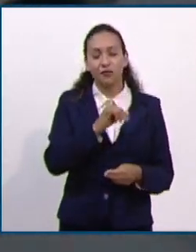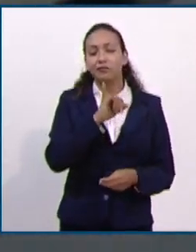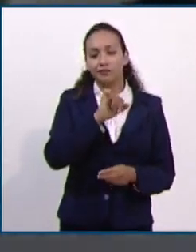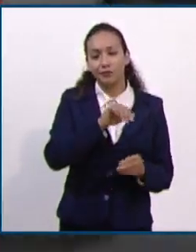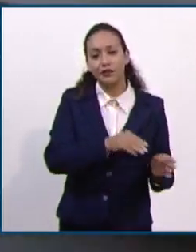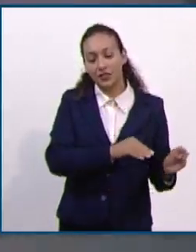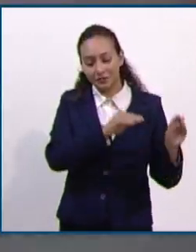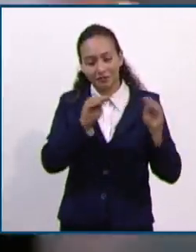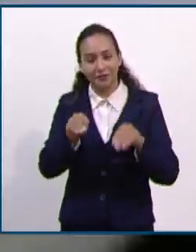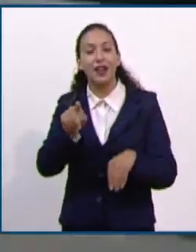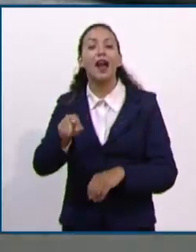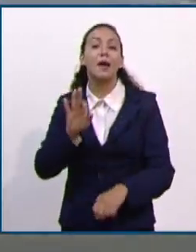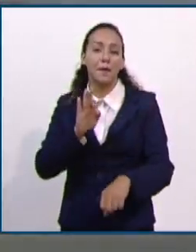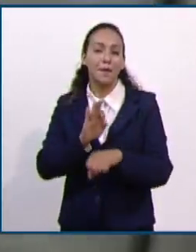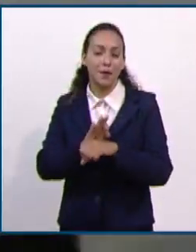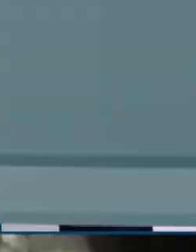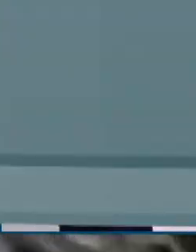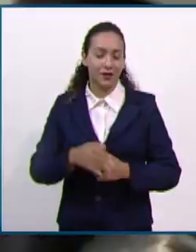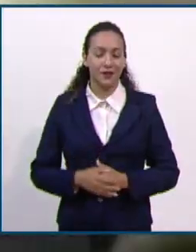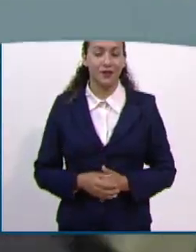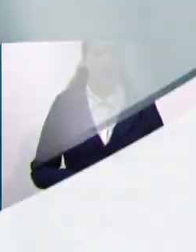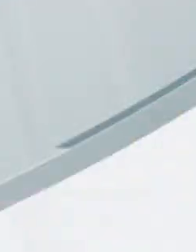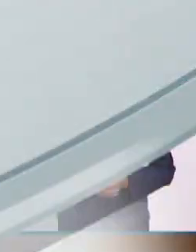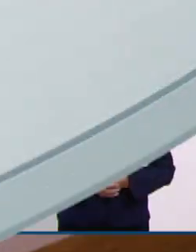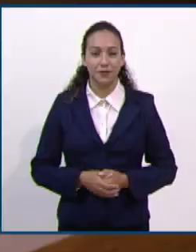protección de la justicia.